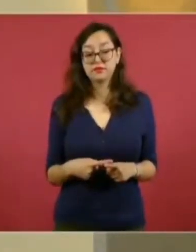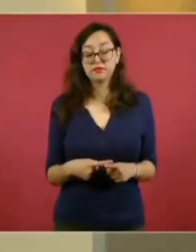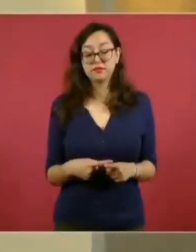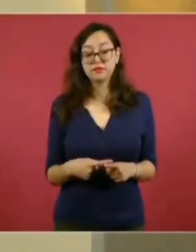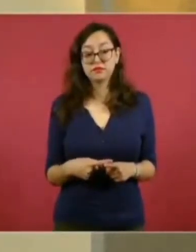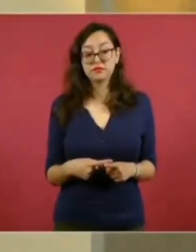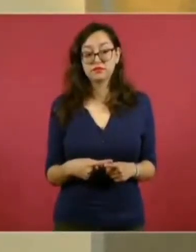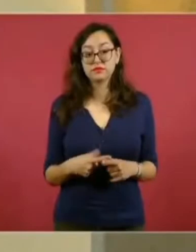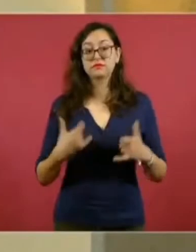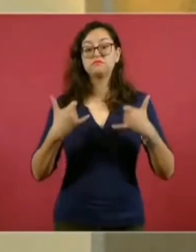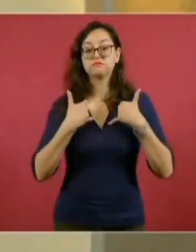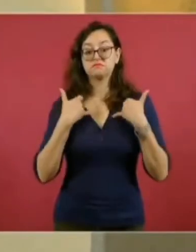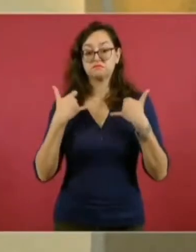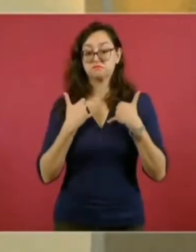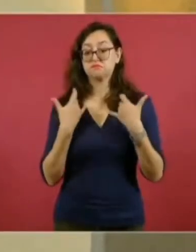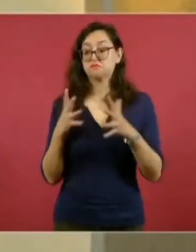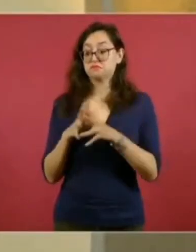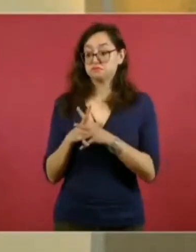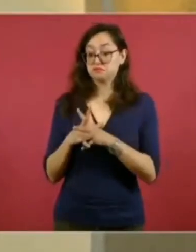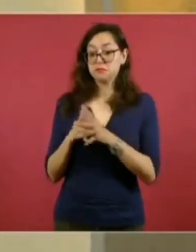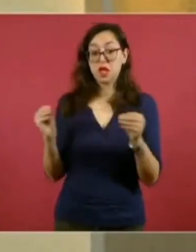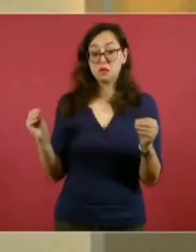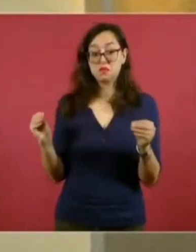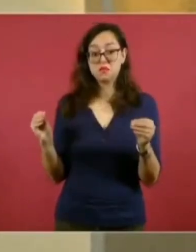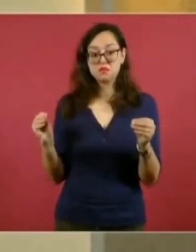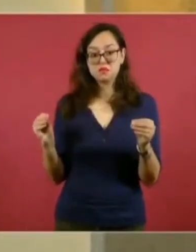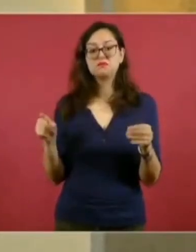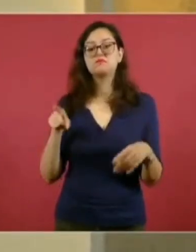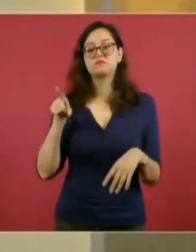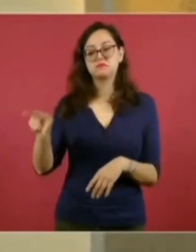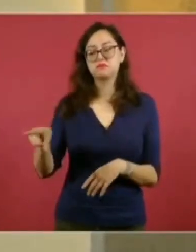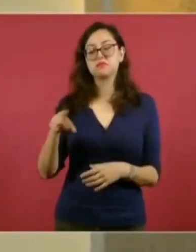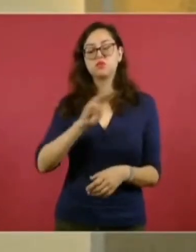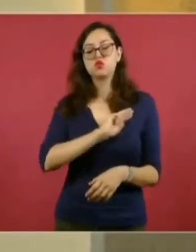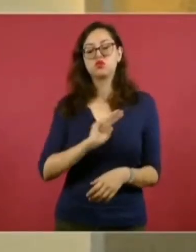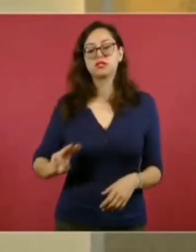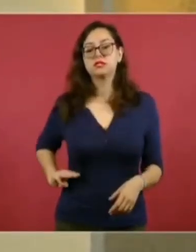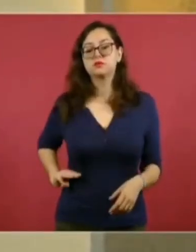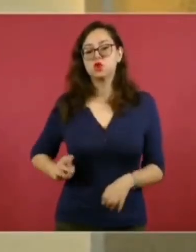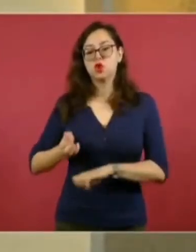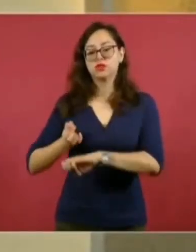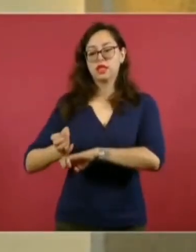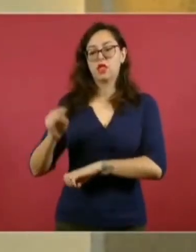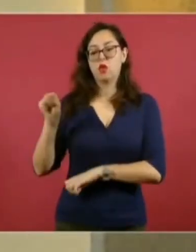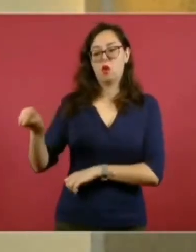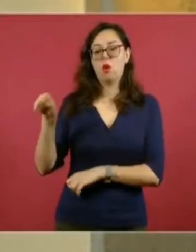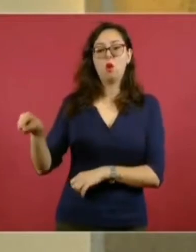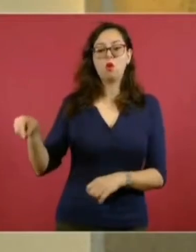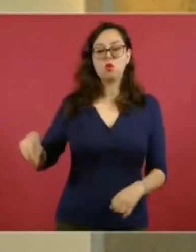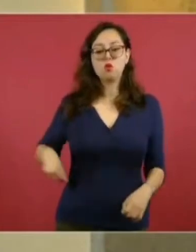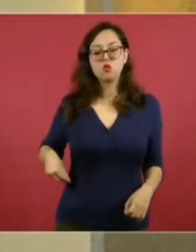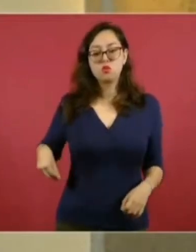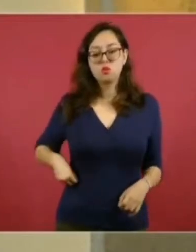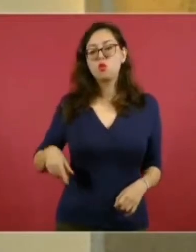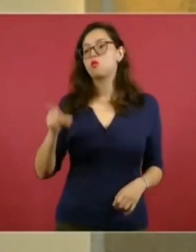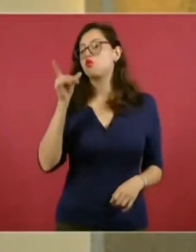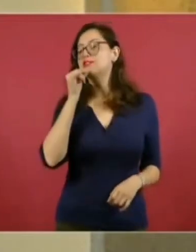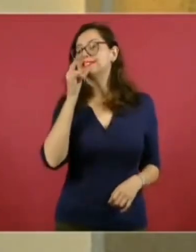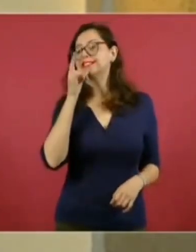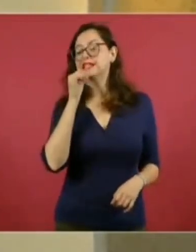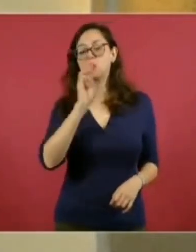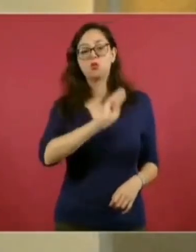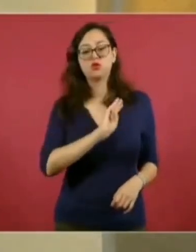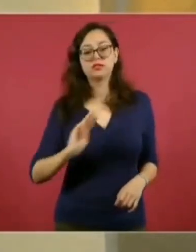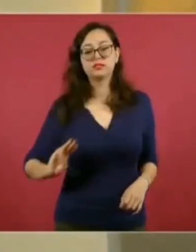de la desaparición de los jóvenes habían sido autoridades locales, policías municipales.